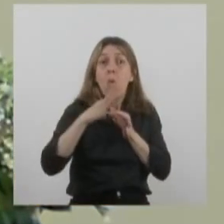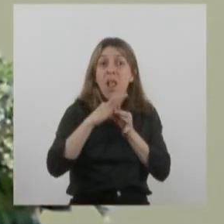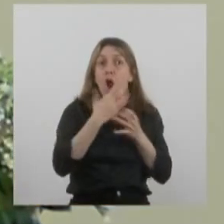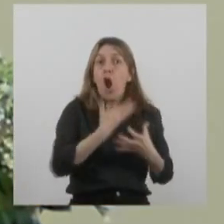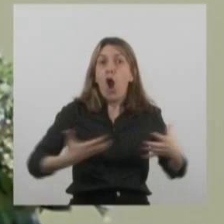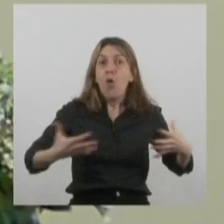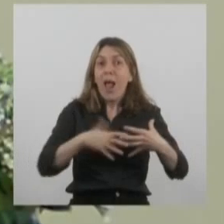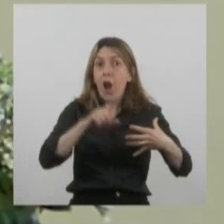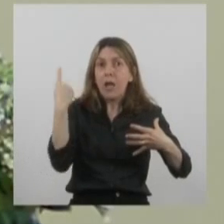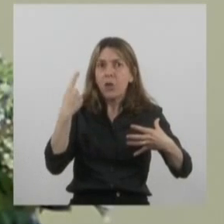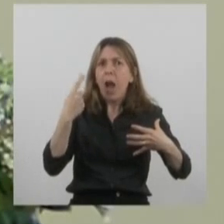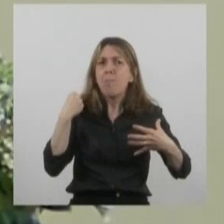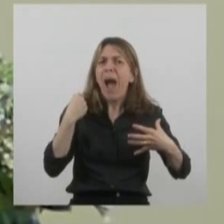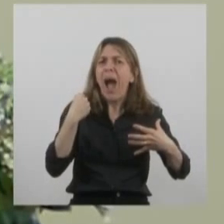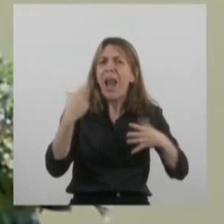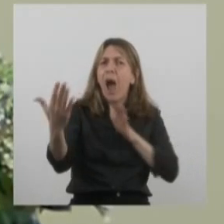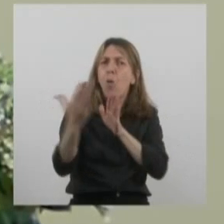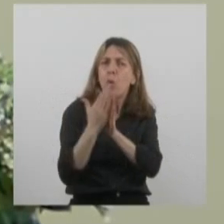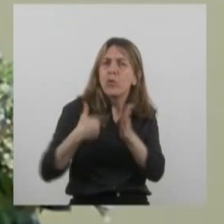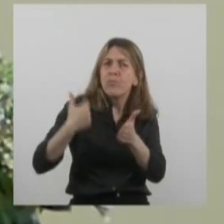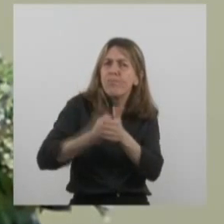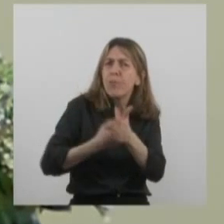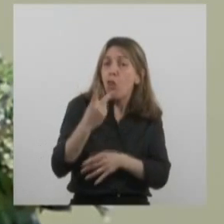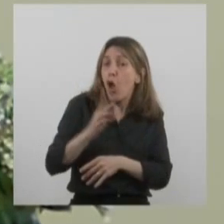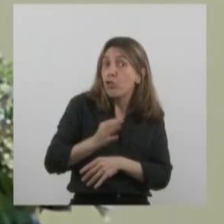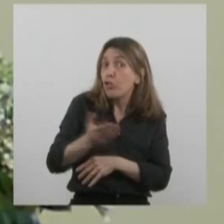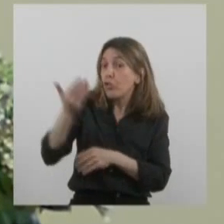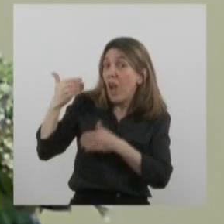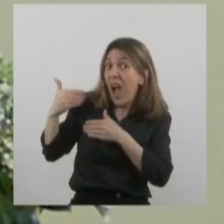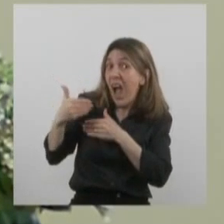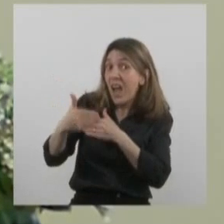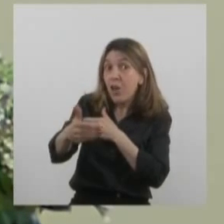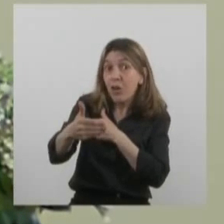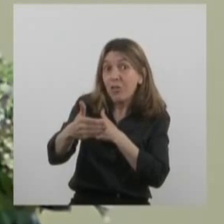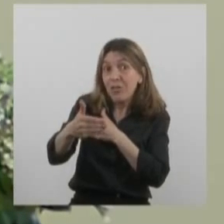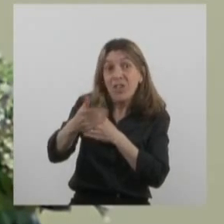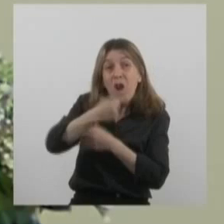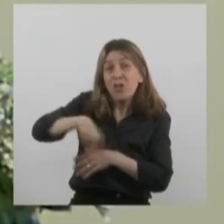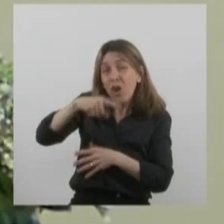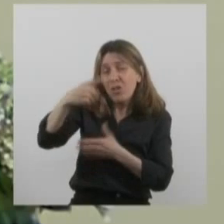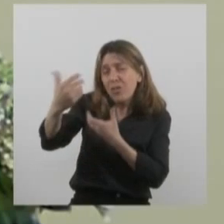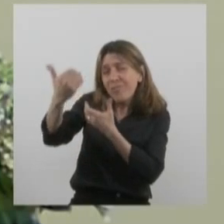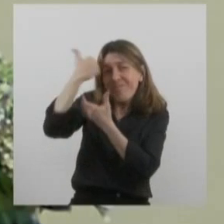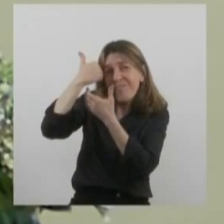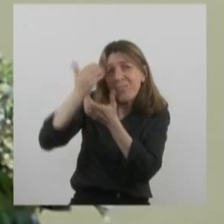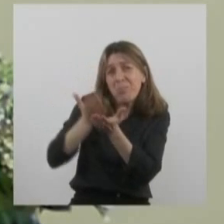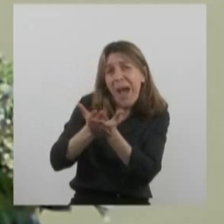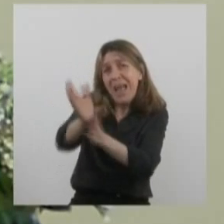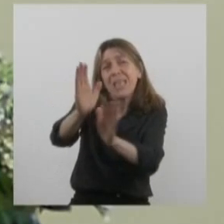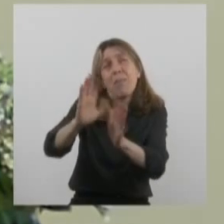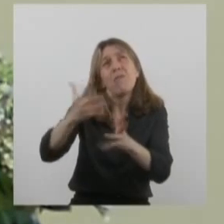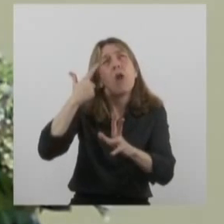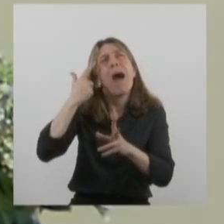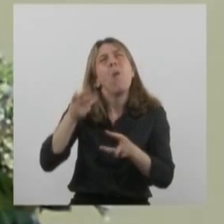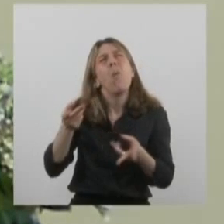para hacer frente a estos dos años que quedarán en nuestra memoria como una experiencia que no querremos volver a